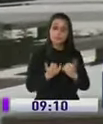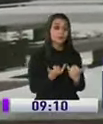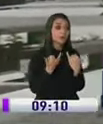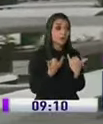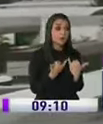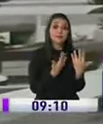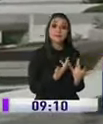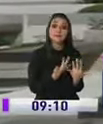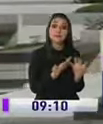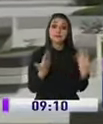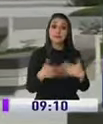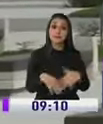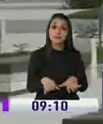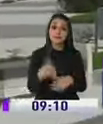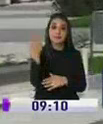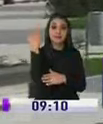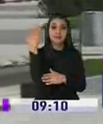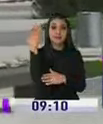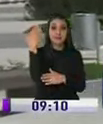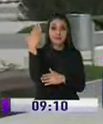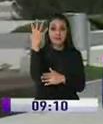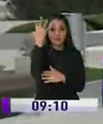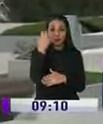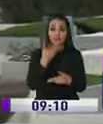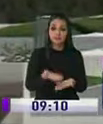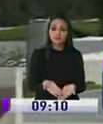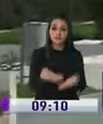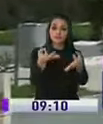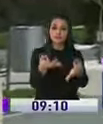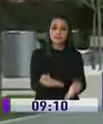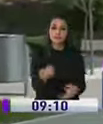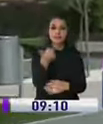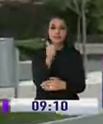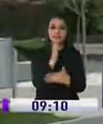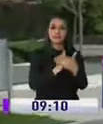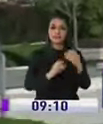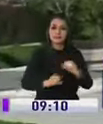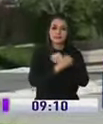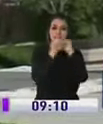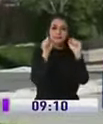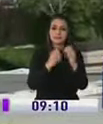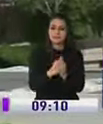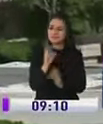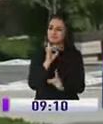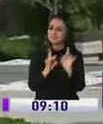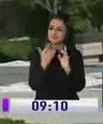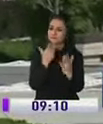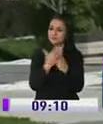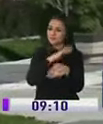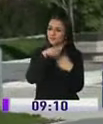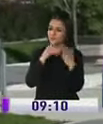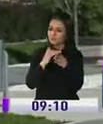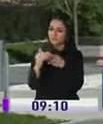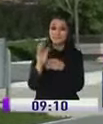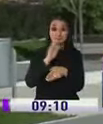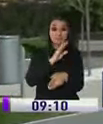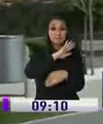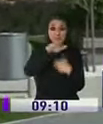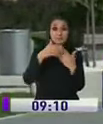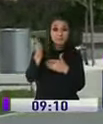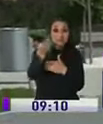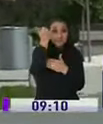estamos esperando la visita de nuestro señor alcalde para que haga la entrega oficial a las 10:30 de la mañana. Perfecto, así que todos invitados, ¿no? Sí, todos